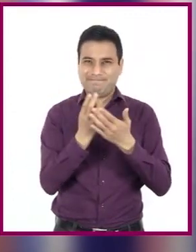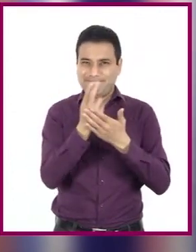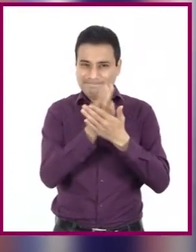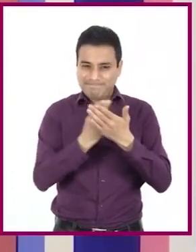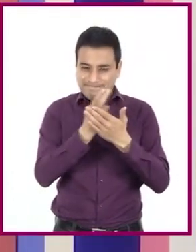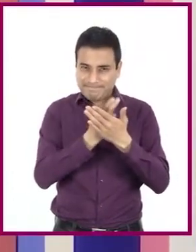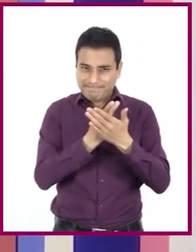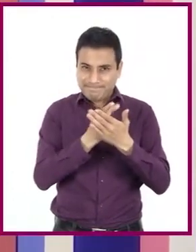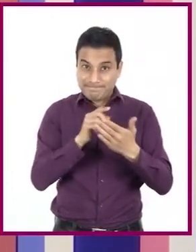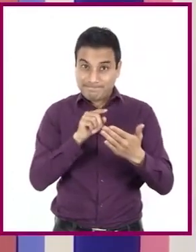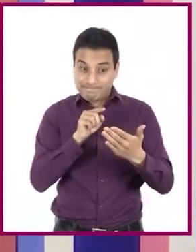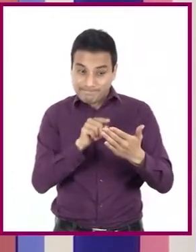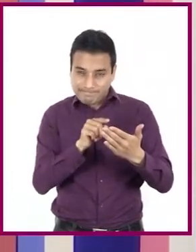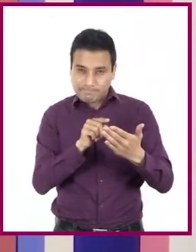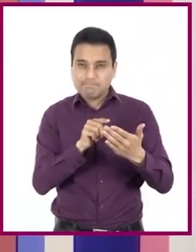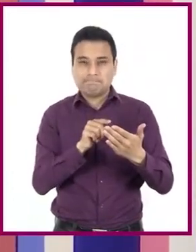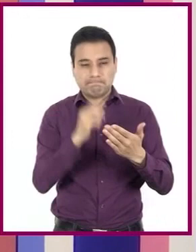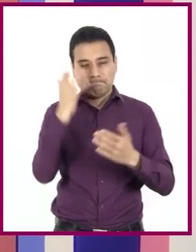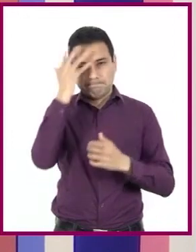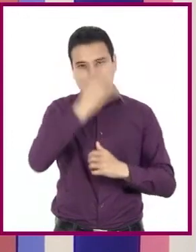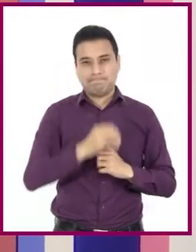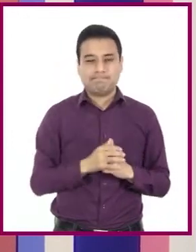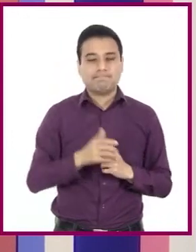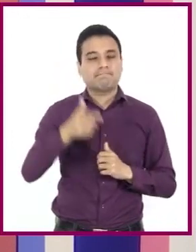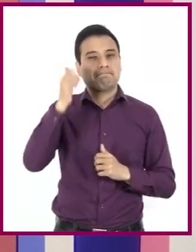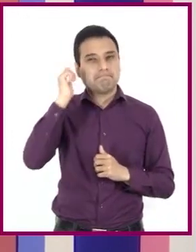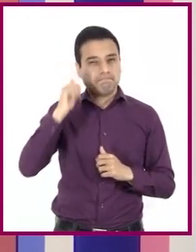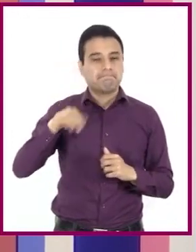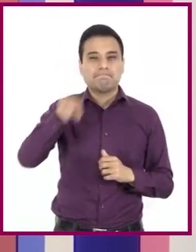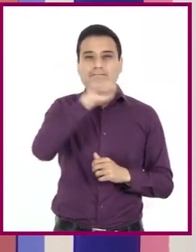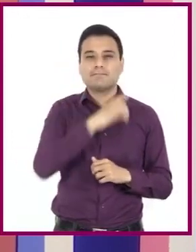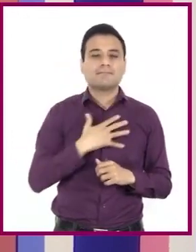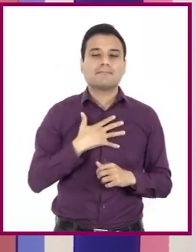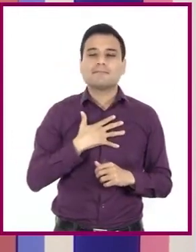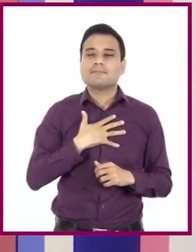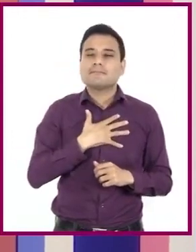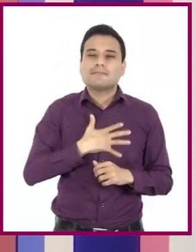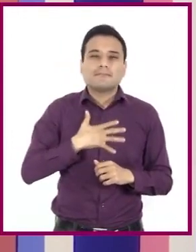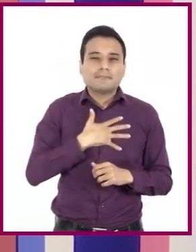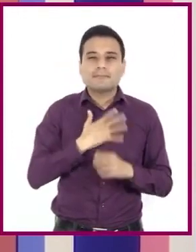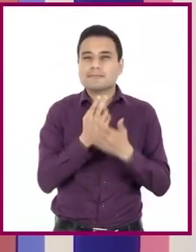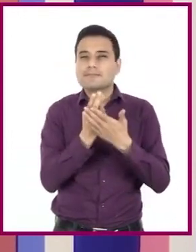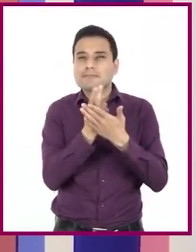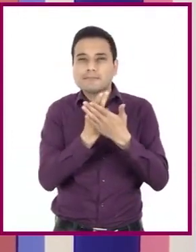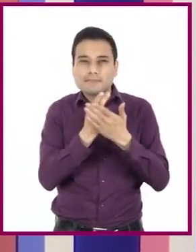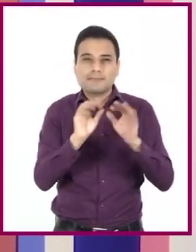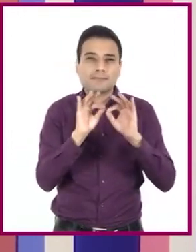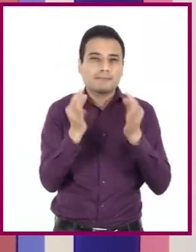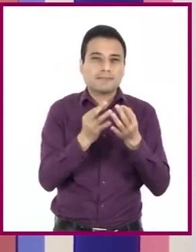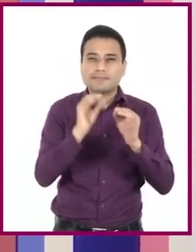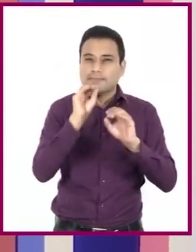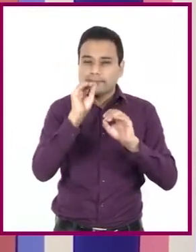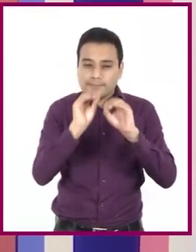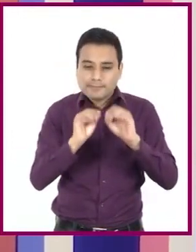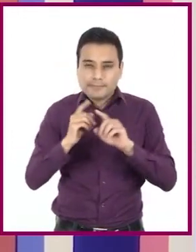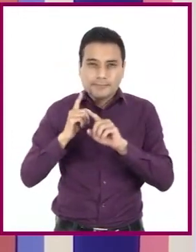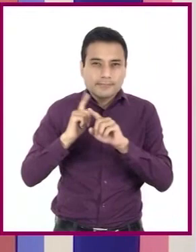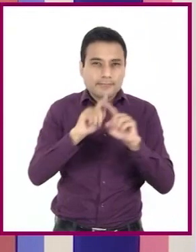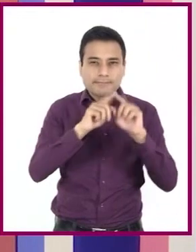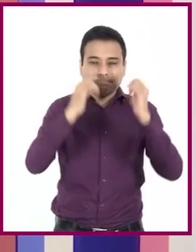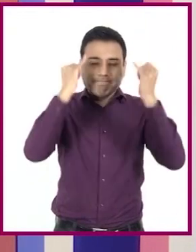contenido. Esperamos que encuentren en la exploración de las formas gráficas una oportunidad para crear